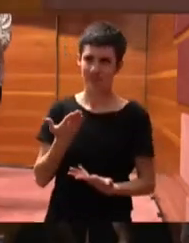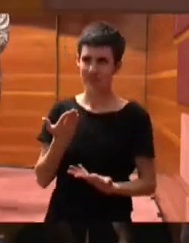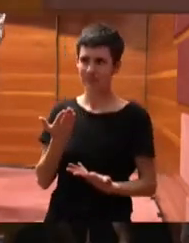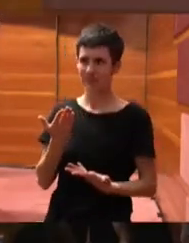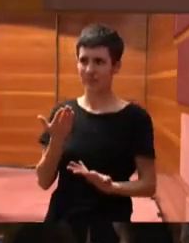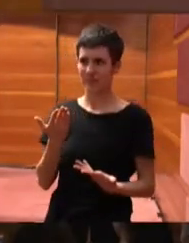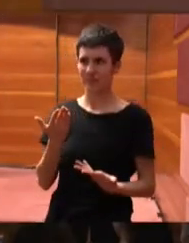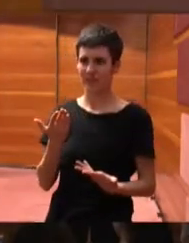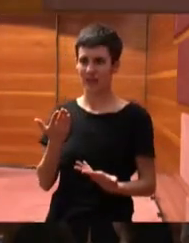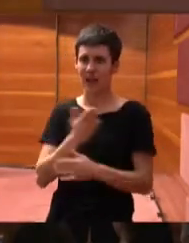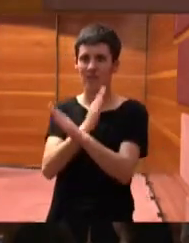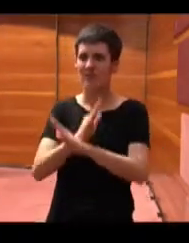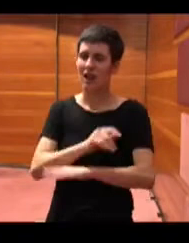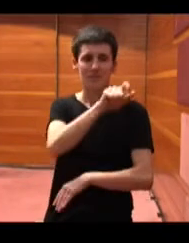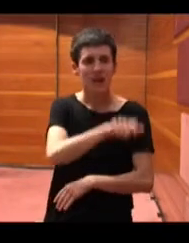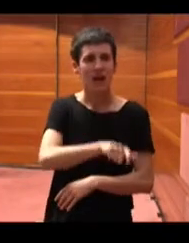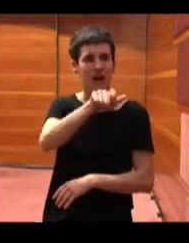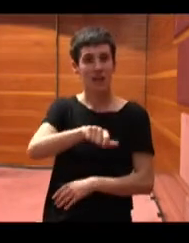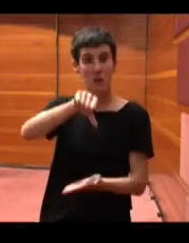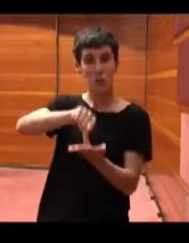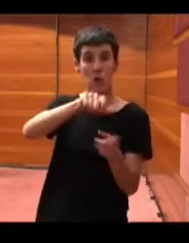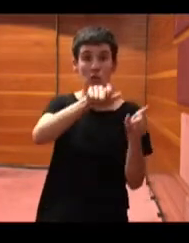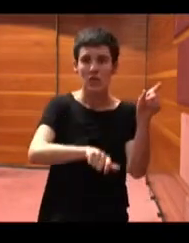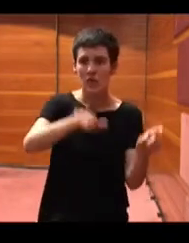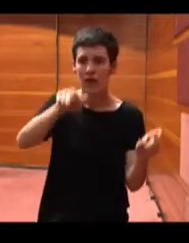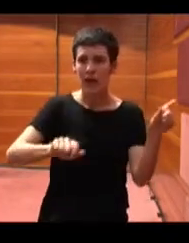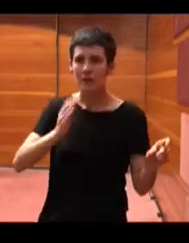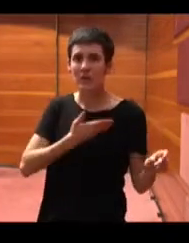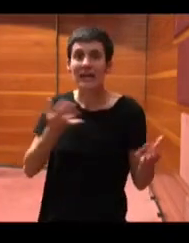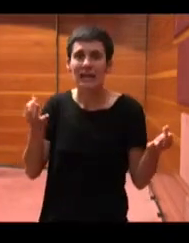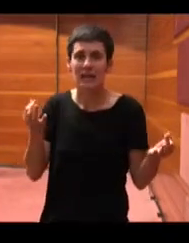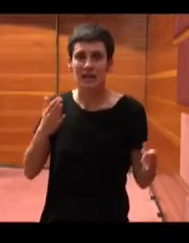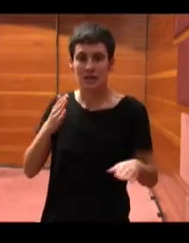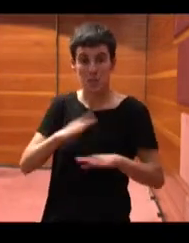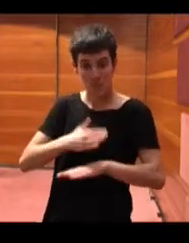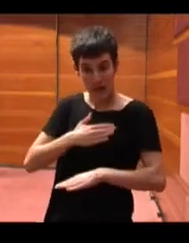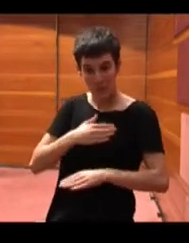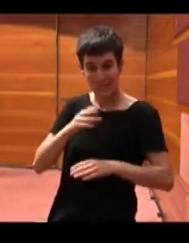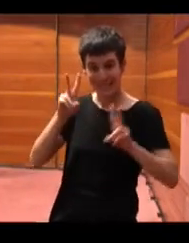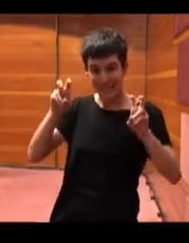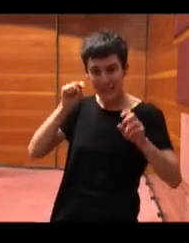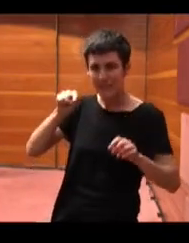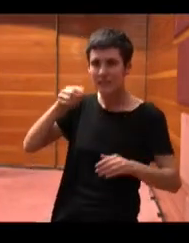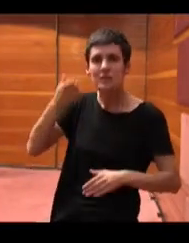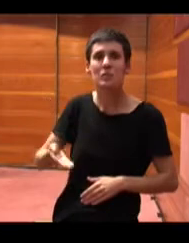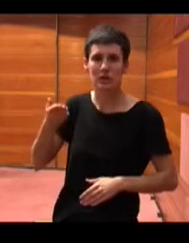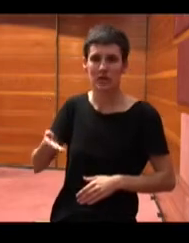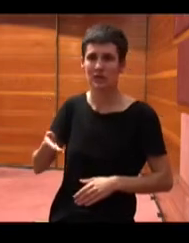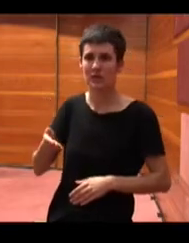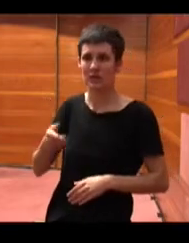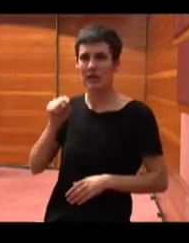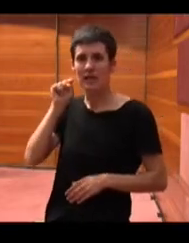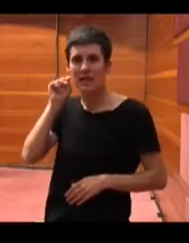fibra? ¿Vale? ¿Qué es lo que a los ciudadanos nos toca la fibra? Para mí esta es la clave de la participación. Con esto es con lo que les